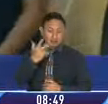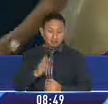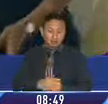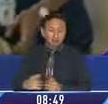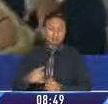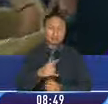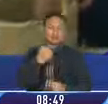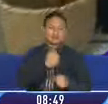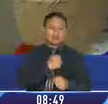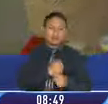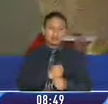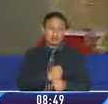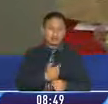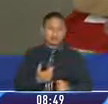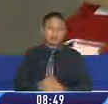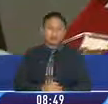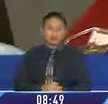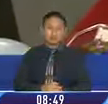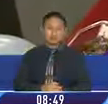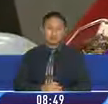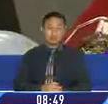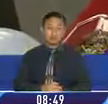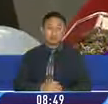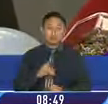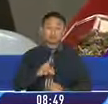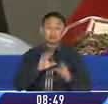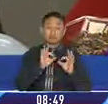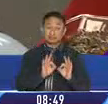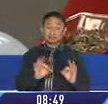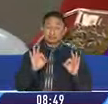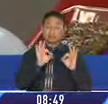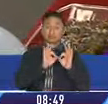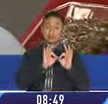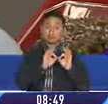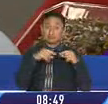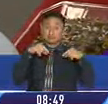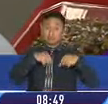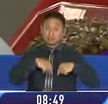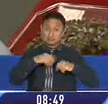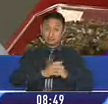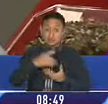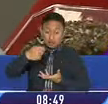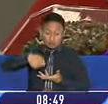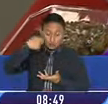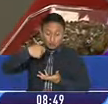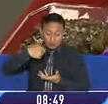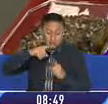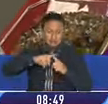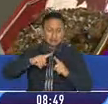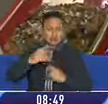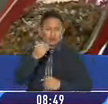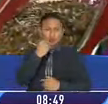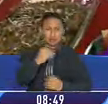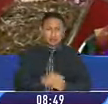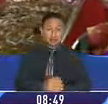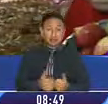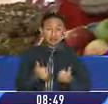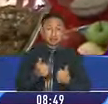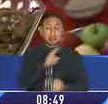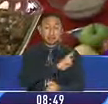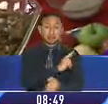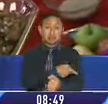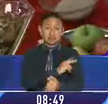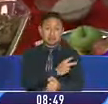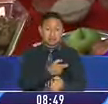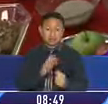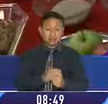al trabajo. Bien, es indispensable que nosotros como refrigerio saludable tengamos gran variedad de alimentos que sean altos en vitaminas,